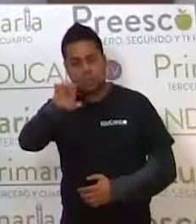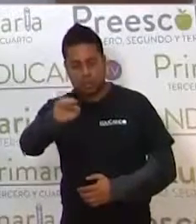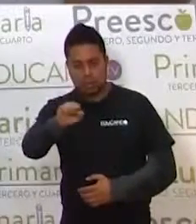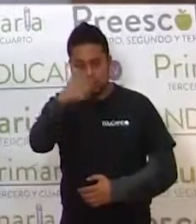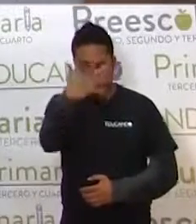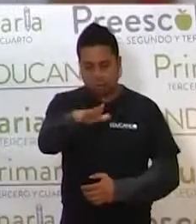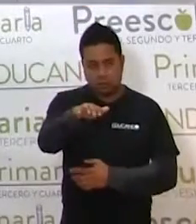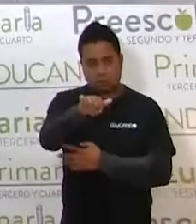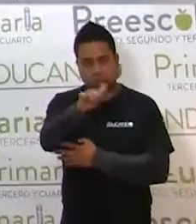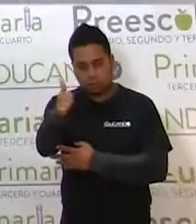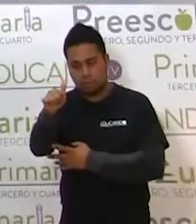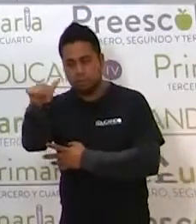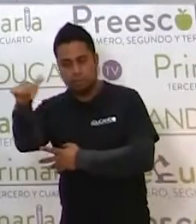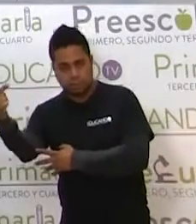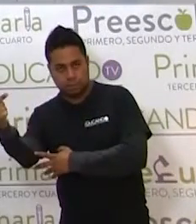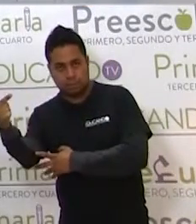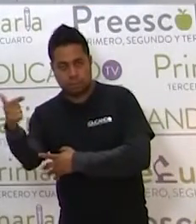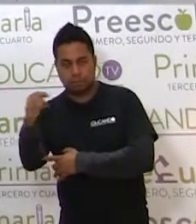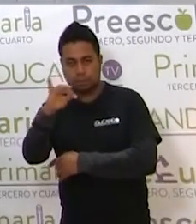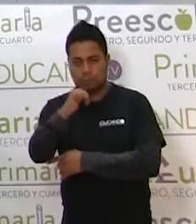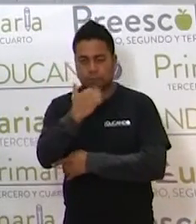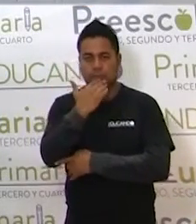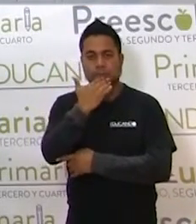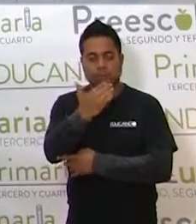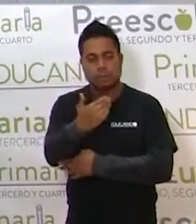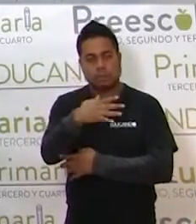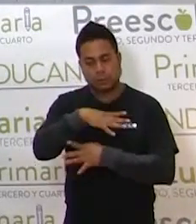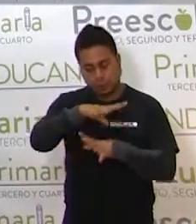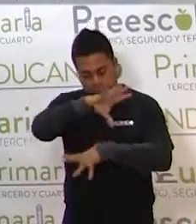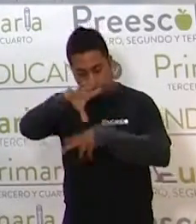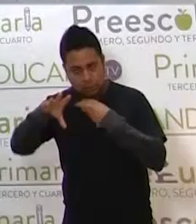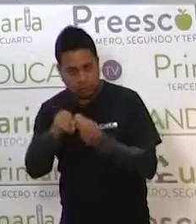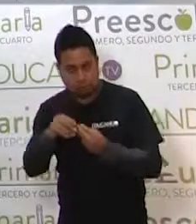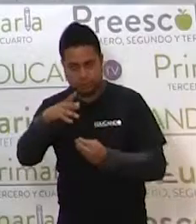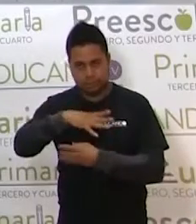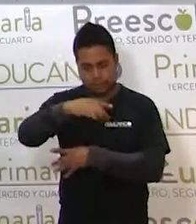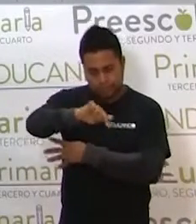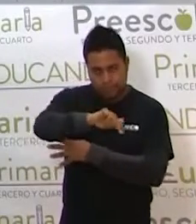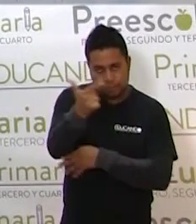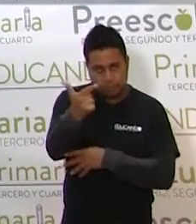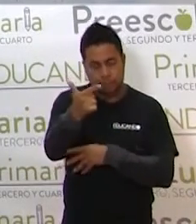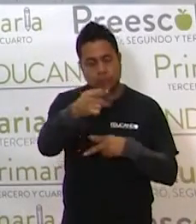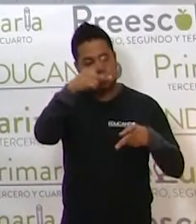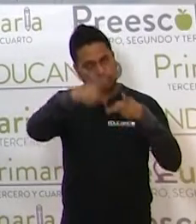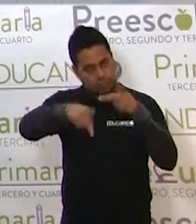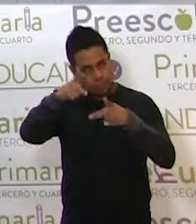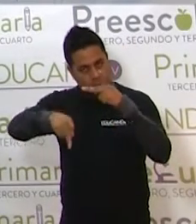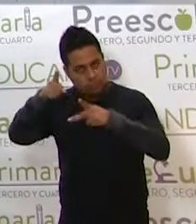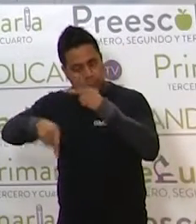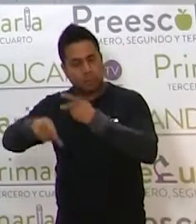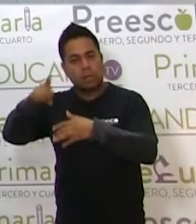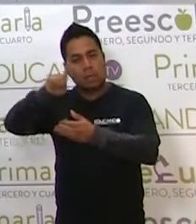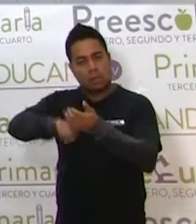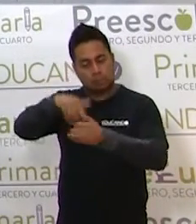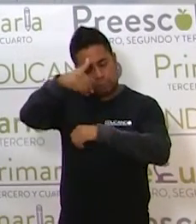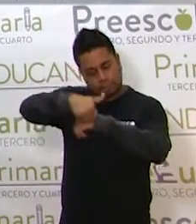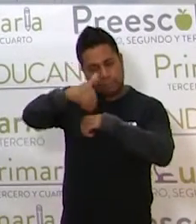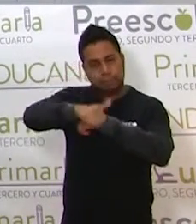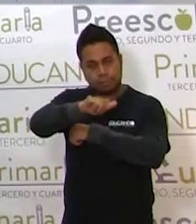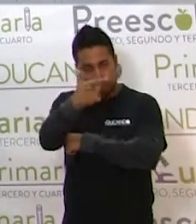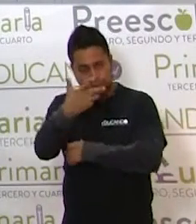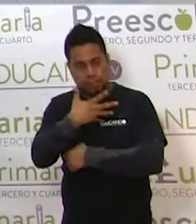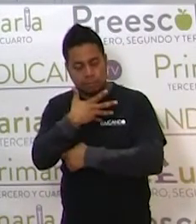11 y 12 bien tiene 12 en su métrica este verso